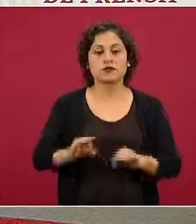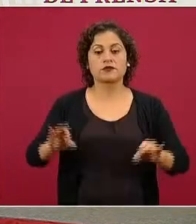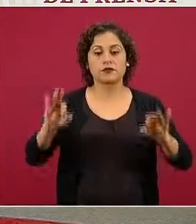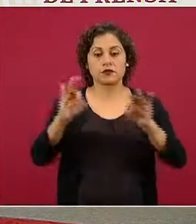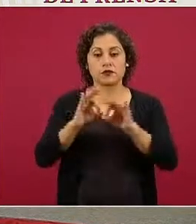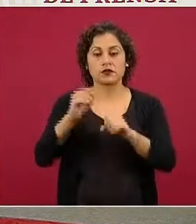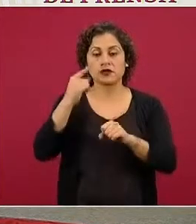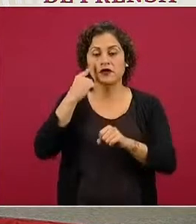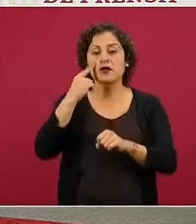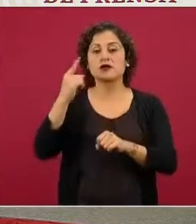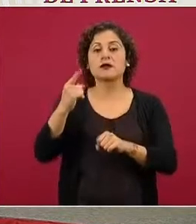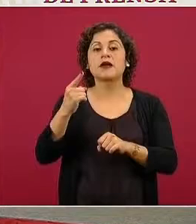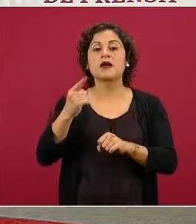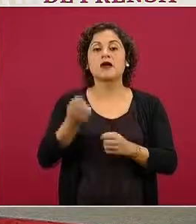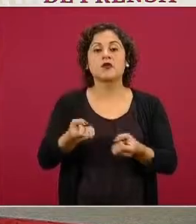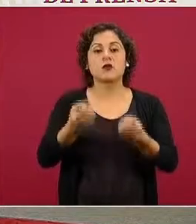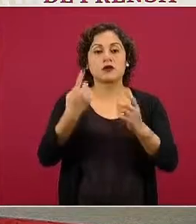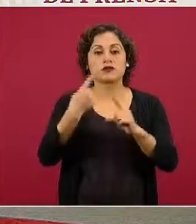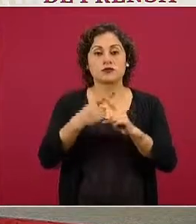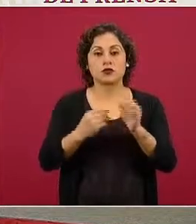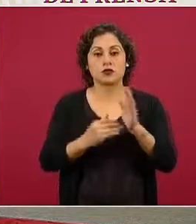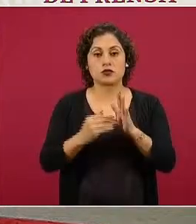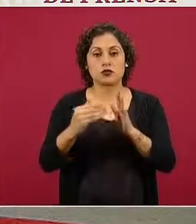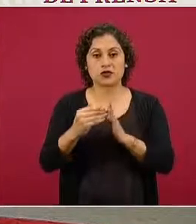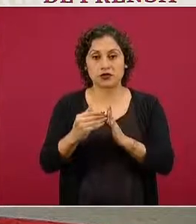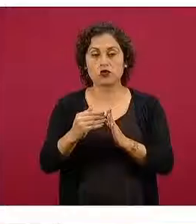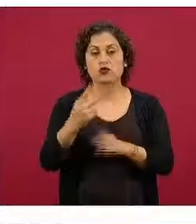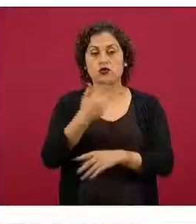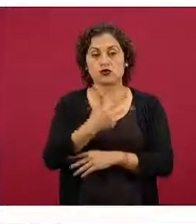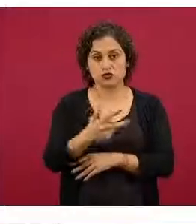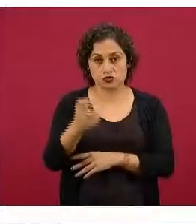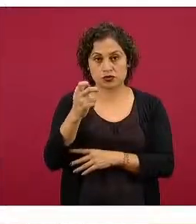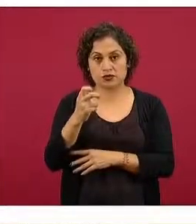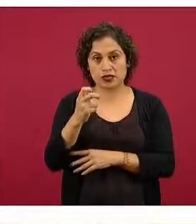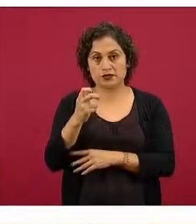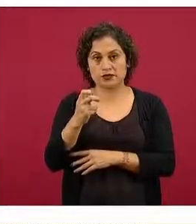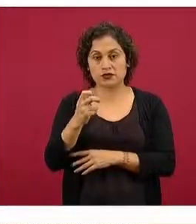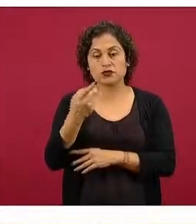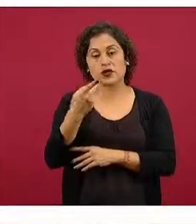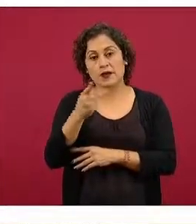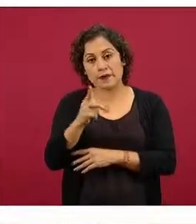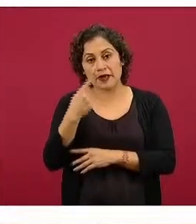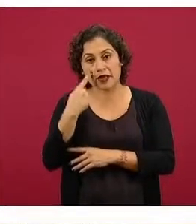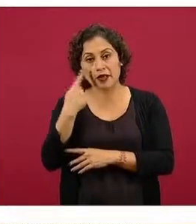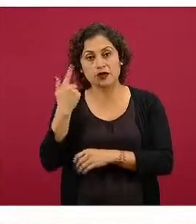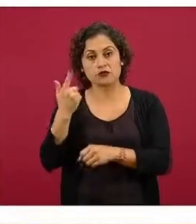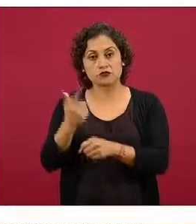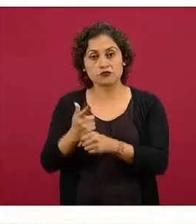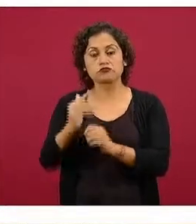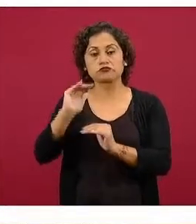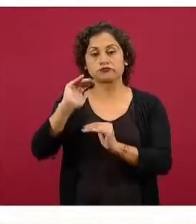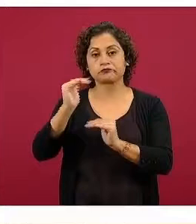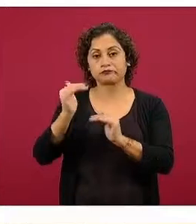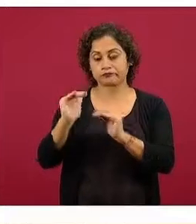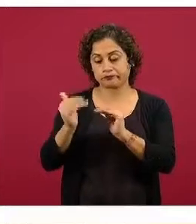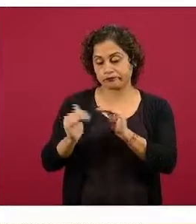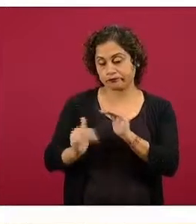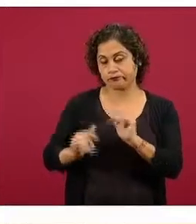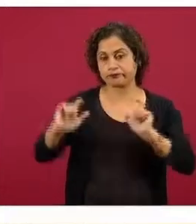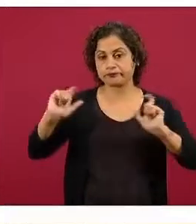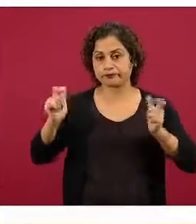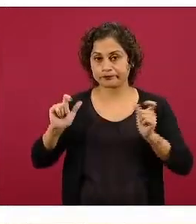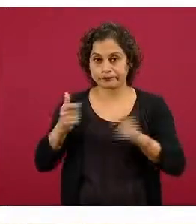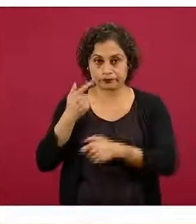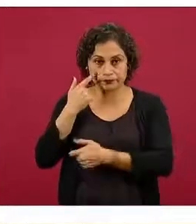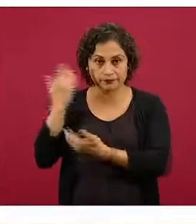diarios por millón de habitantes, hasta 800, pero también afortunadamente un descenso importante en su